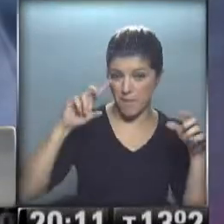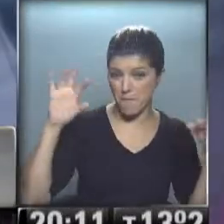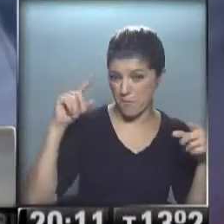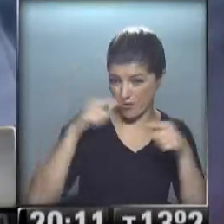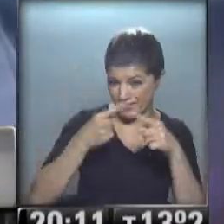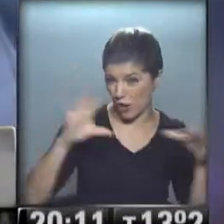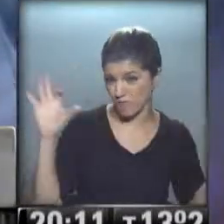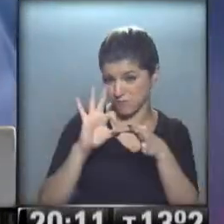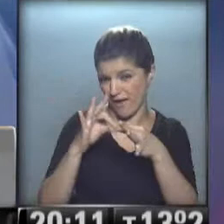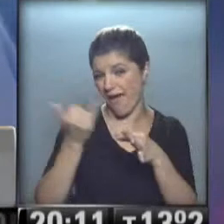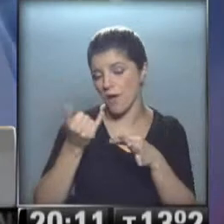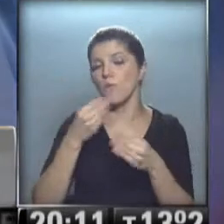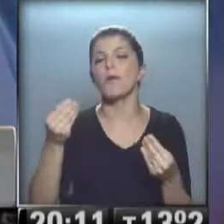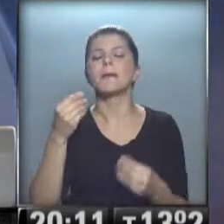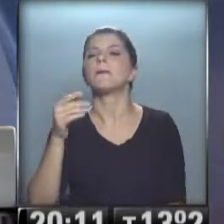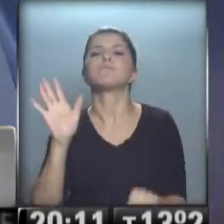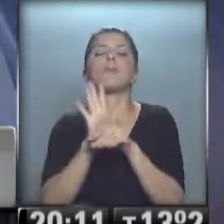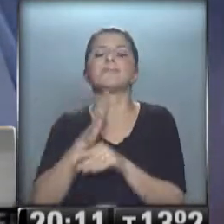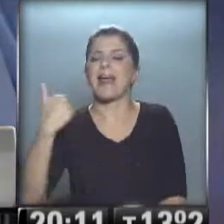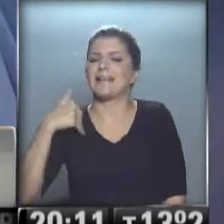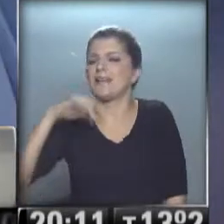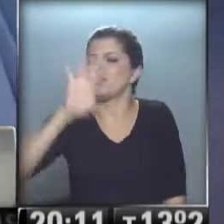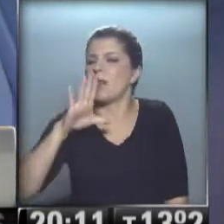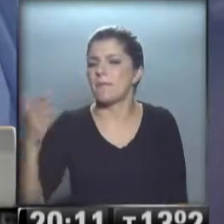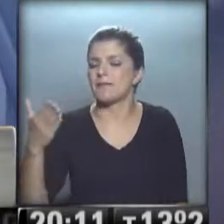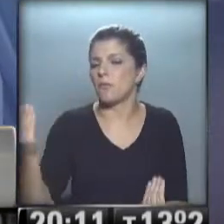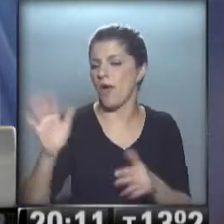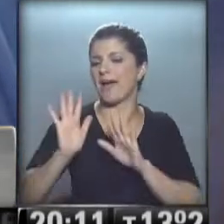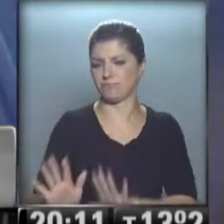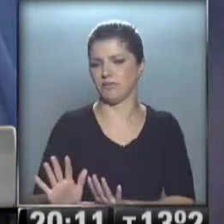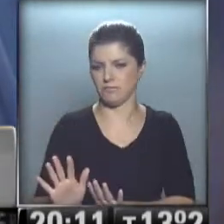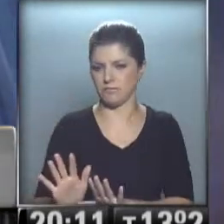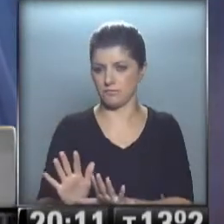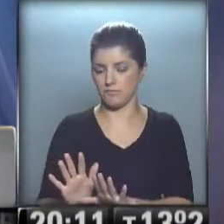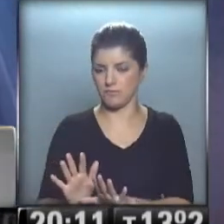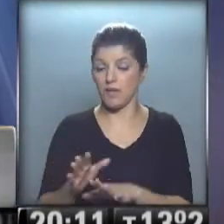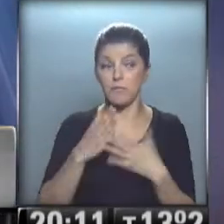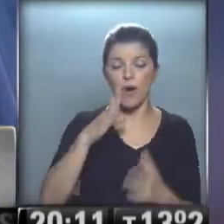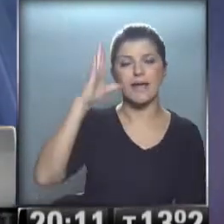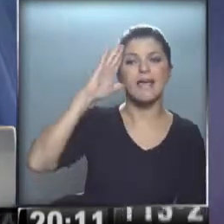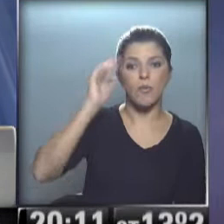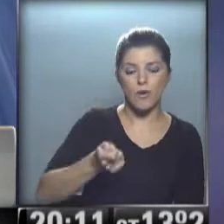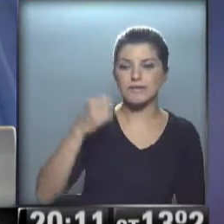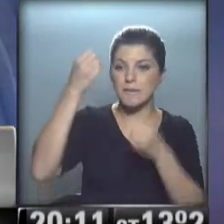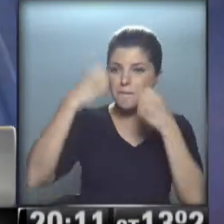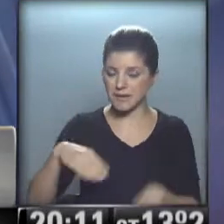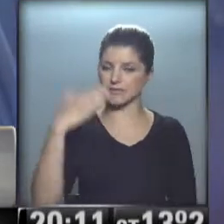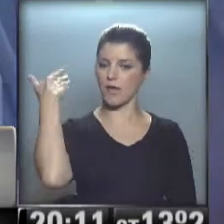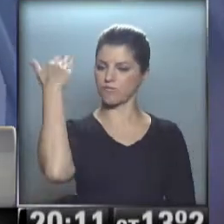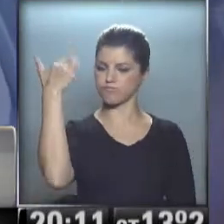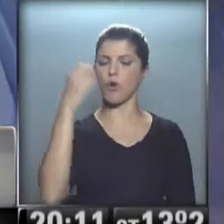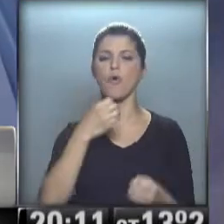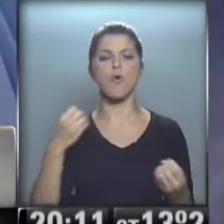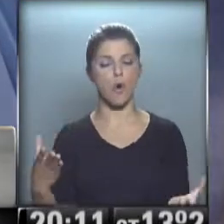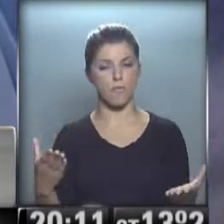pareciera que solamente la Argentina tiene esa posición política. Que el juez Griesa comienza la audiencia diciendo